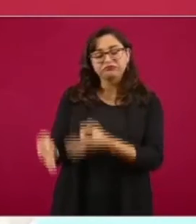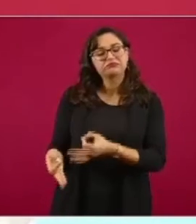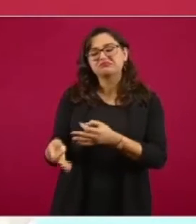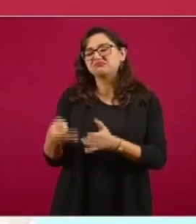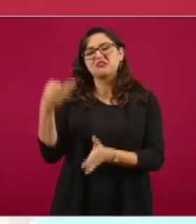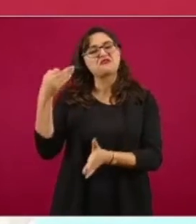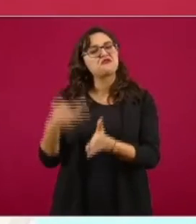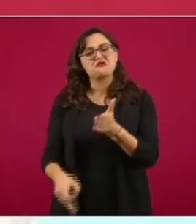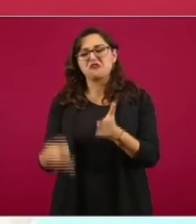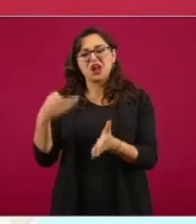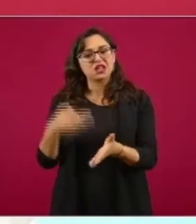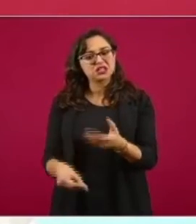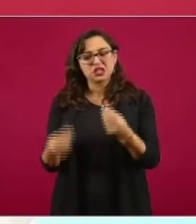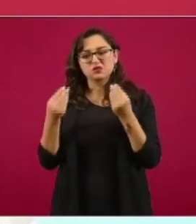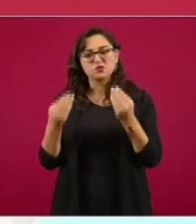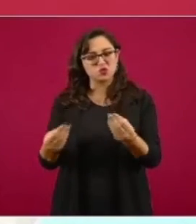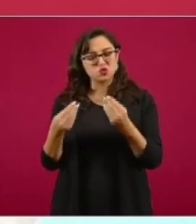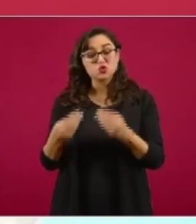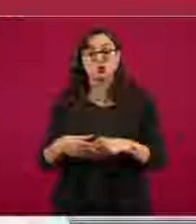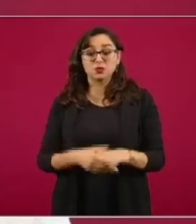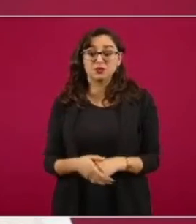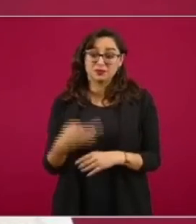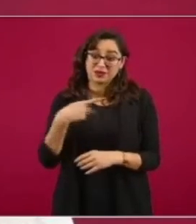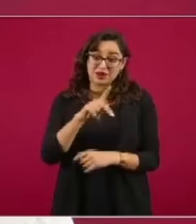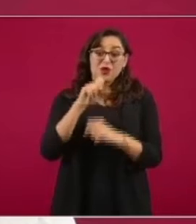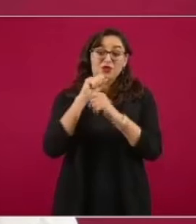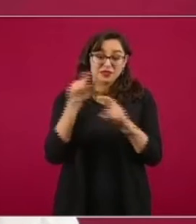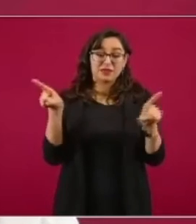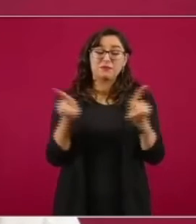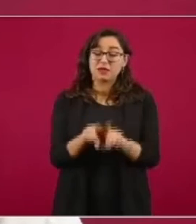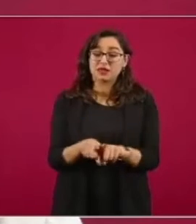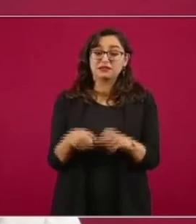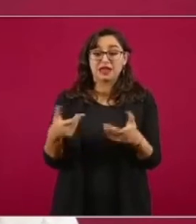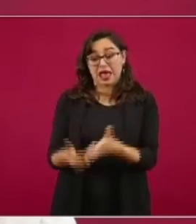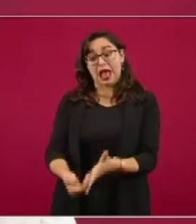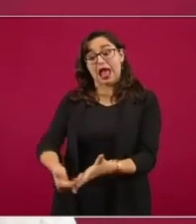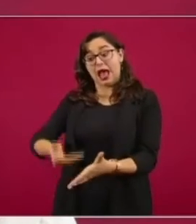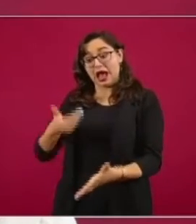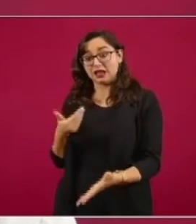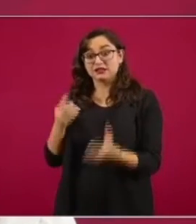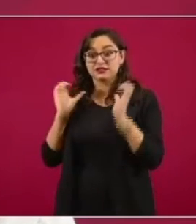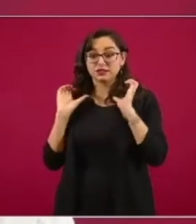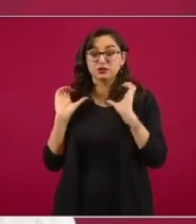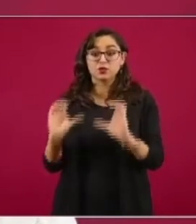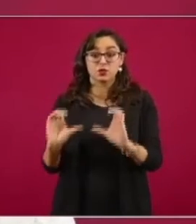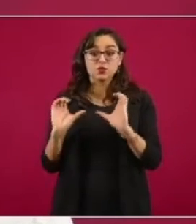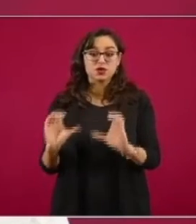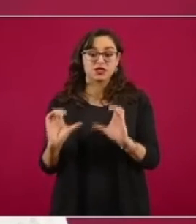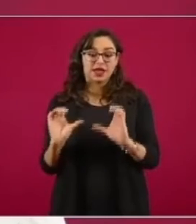en lograr la prevención primaria, y uno de los elementos cruciales es